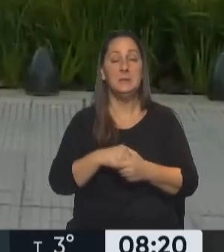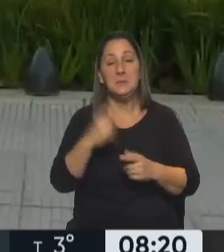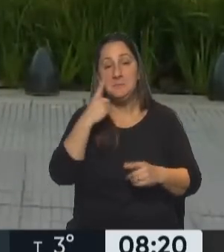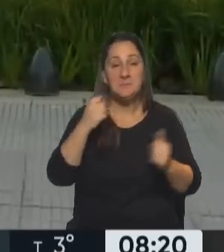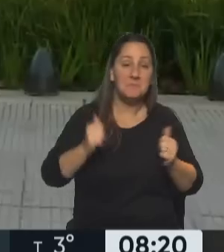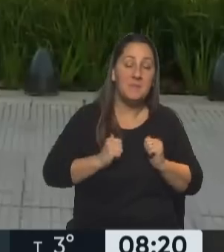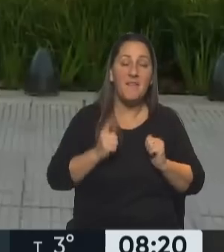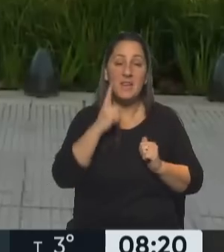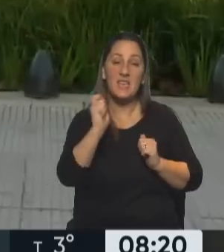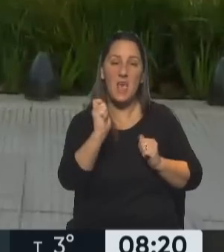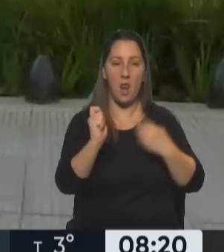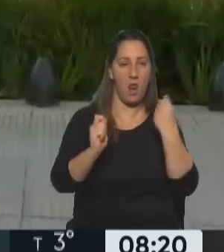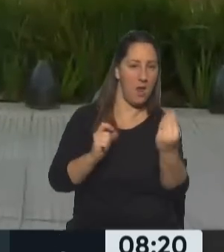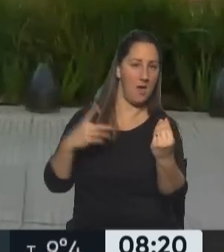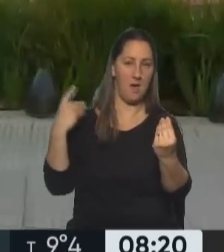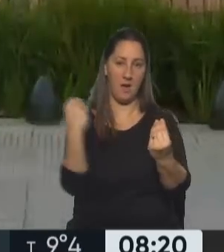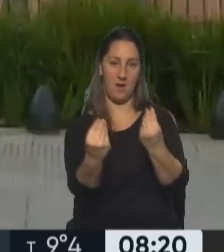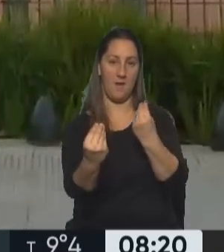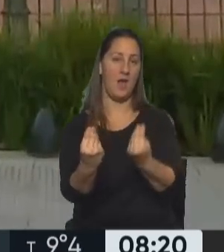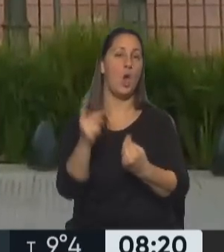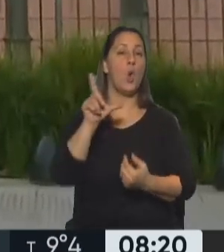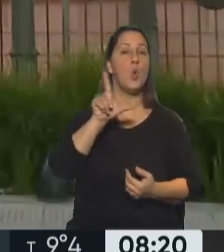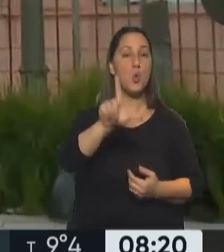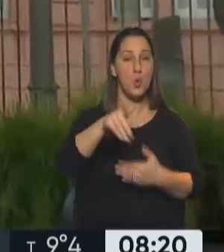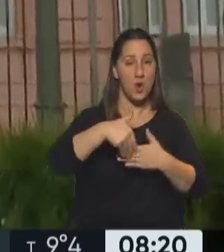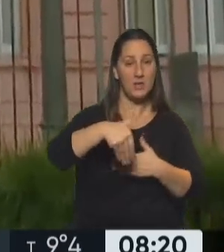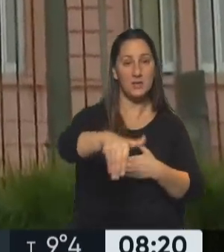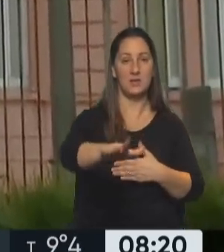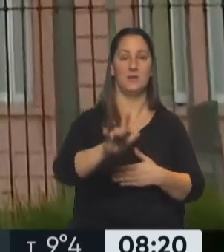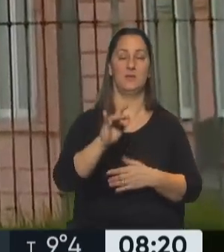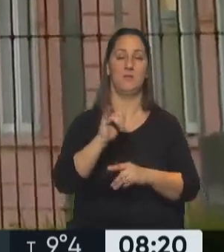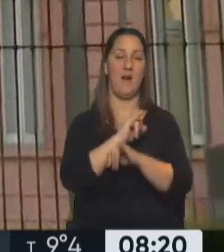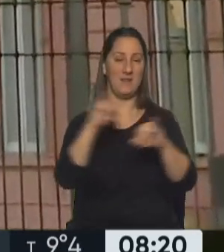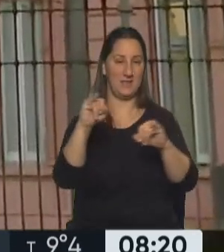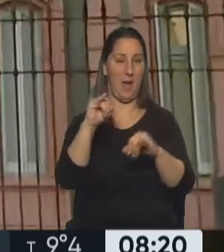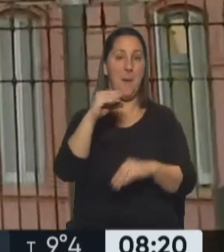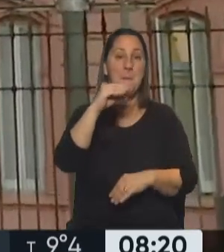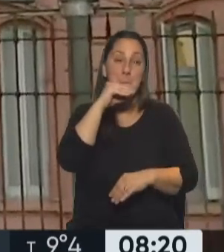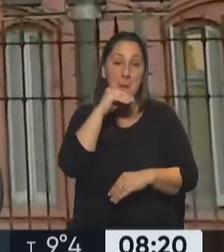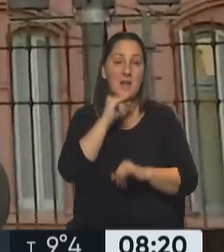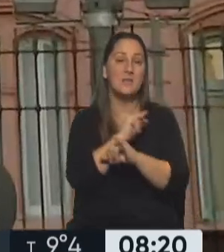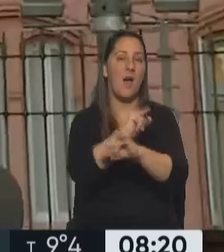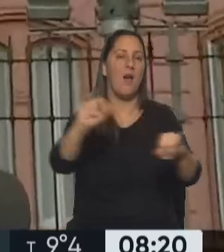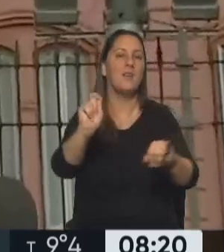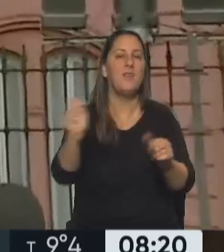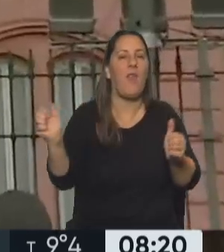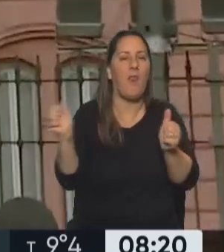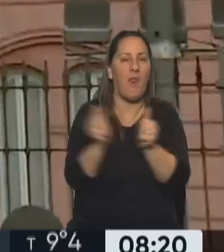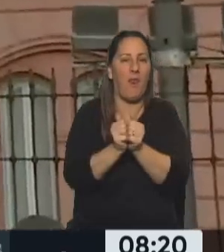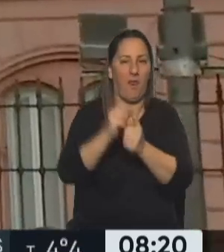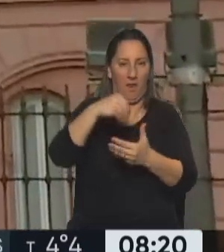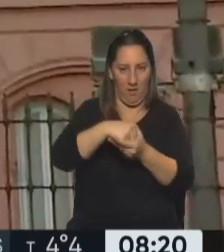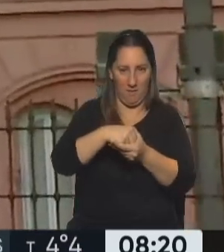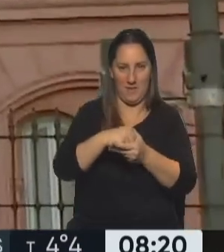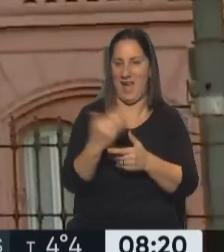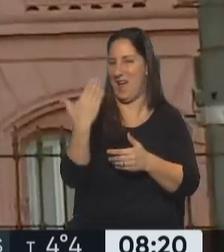las designaciones que seguramente a partir del lunes dará a conocer el flamante ministro designado